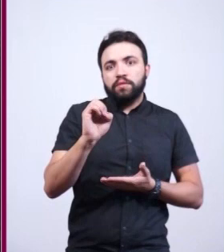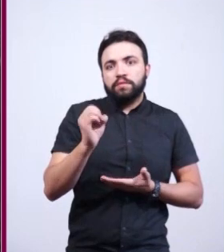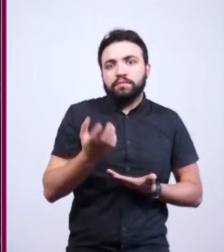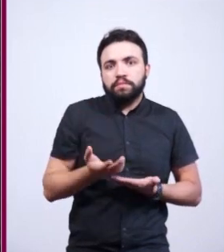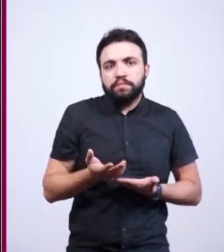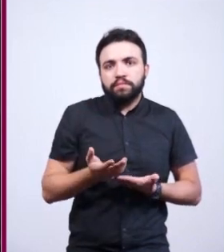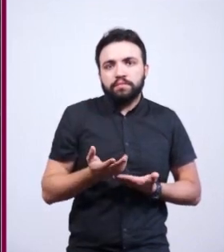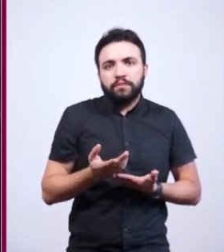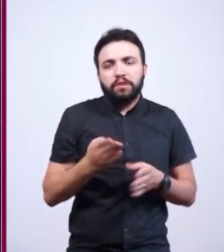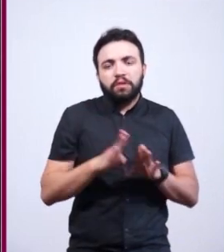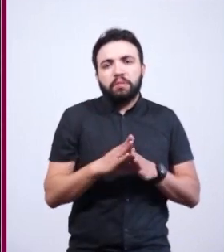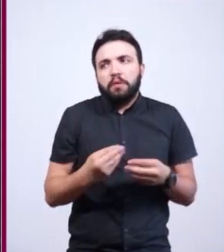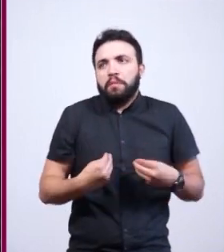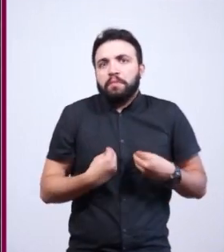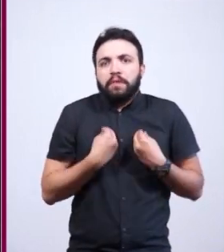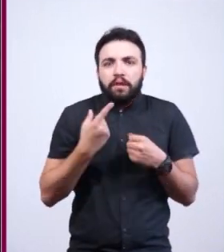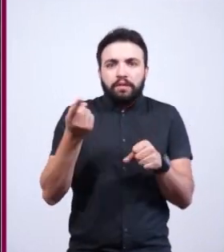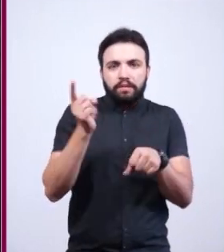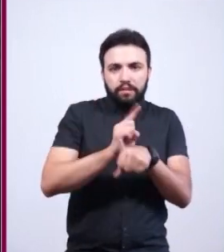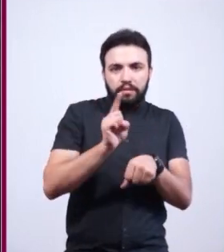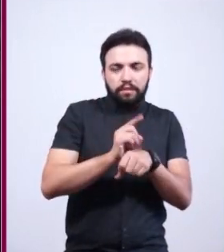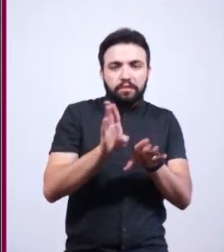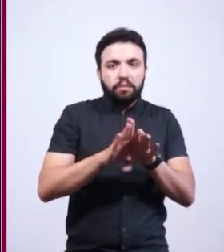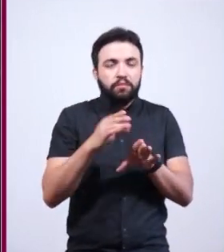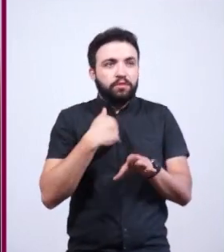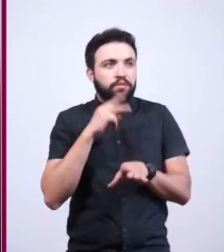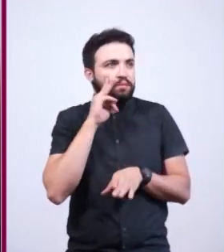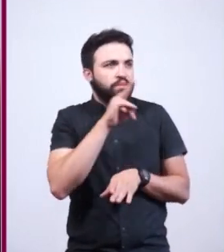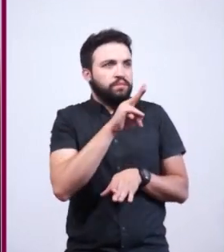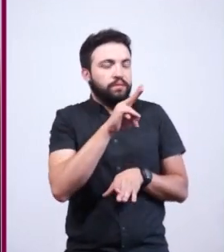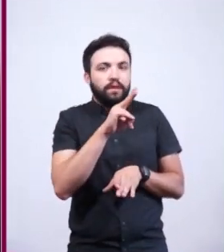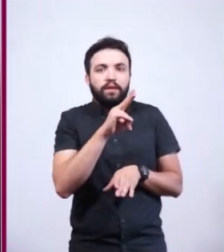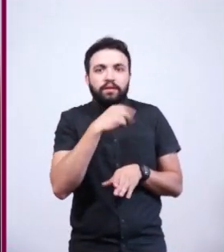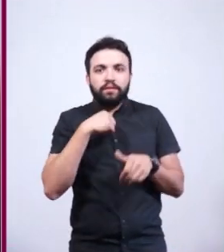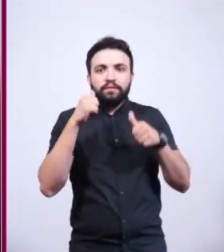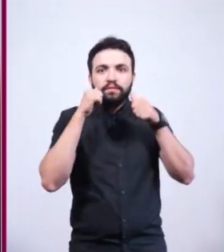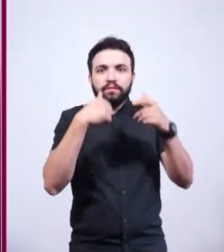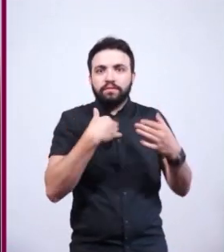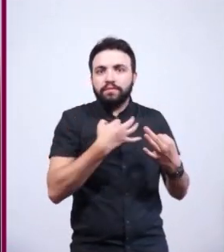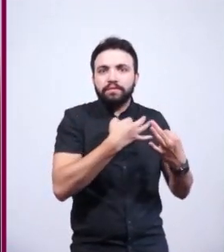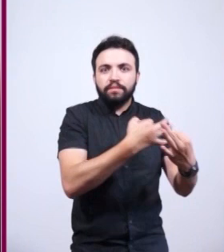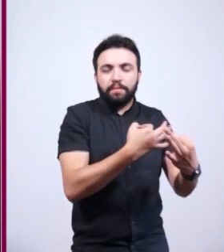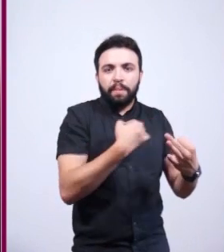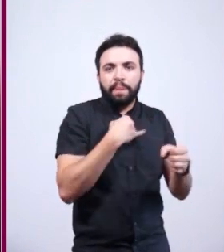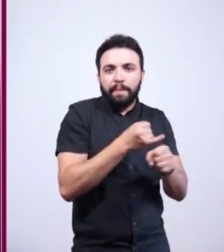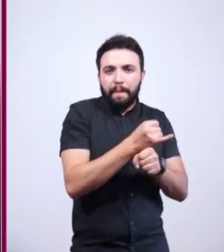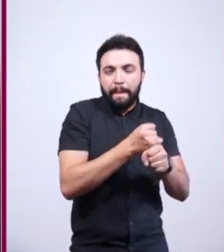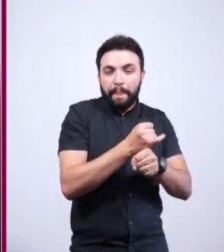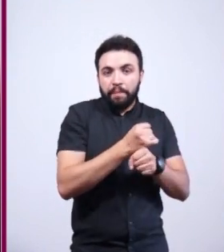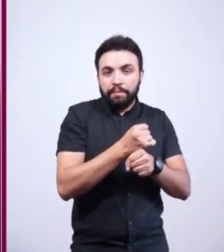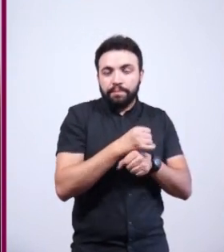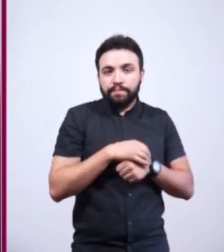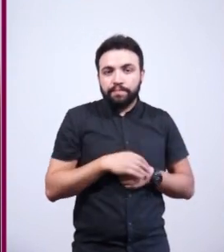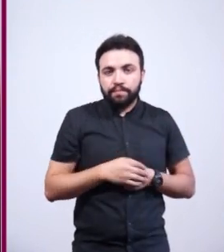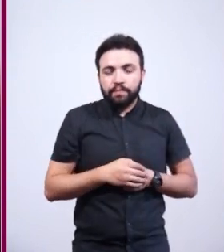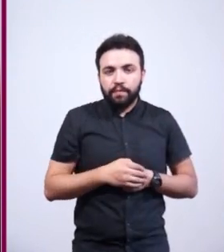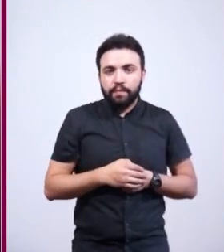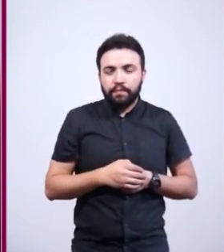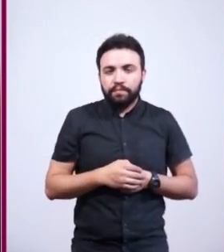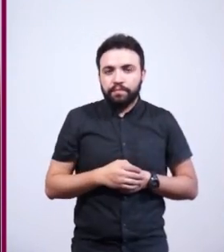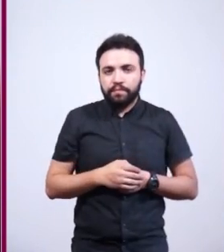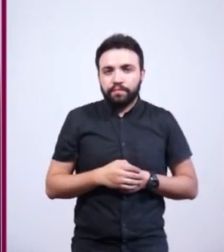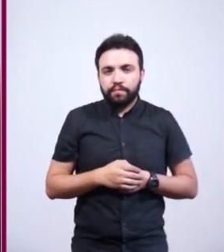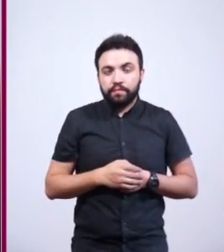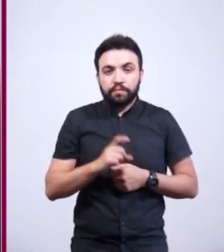de la vida diaria que me llaman la atención, ¿no? Y una vez que estos,